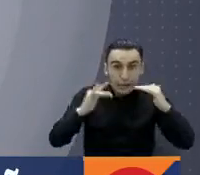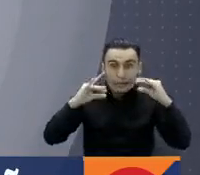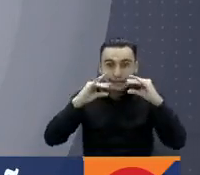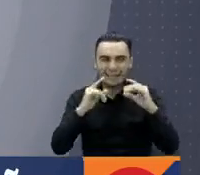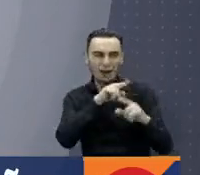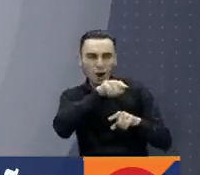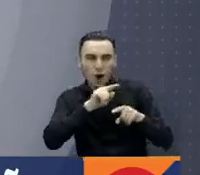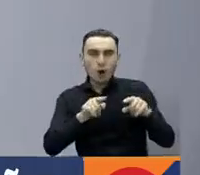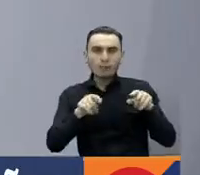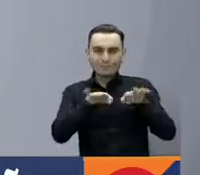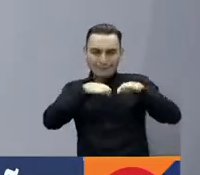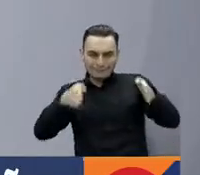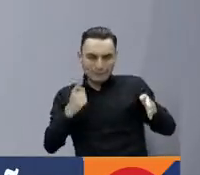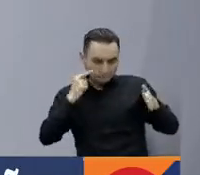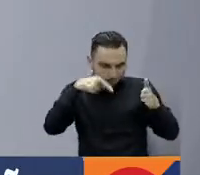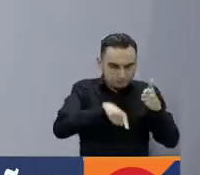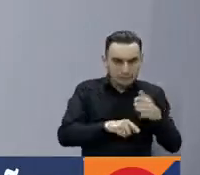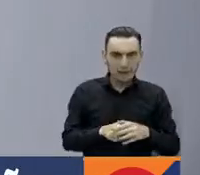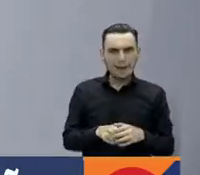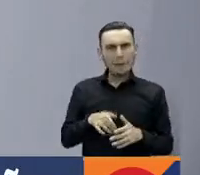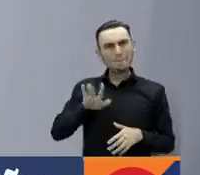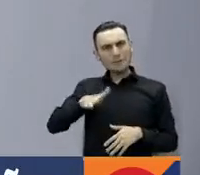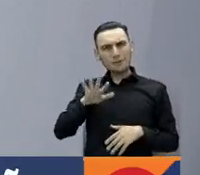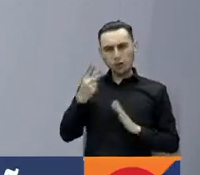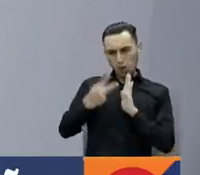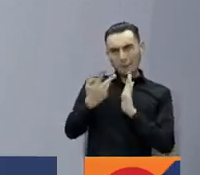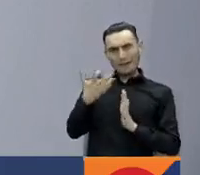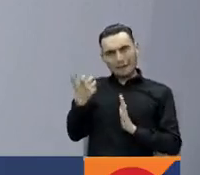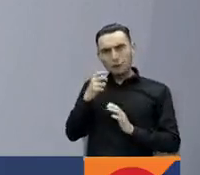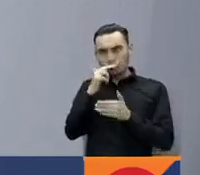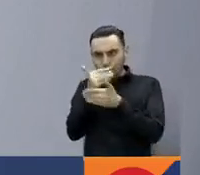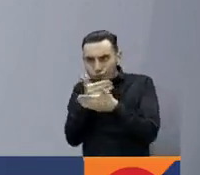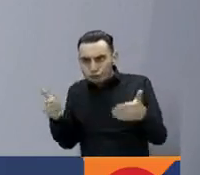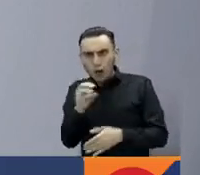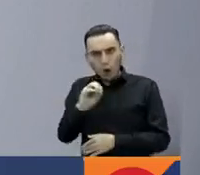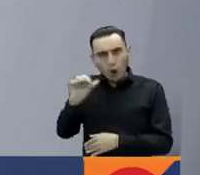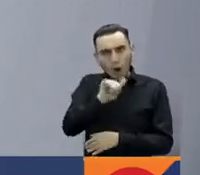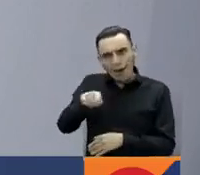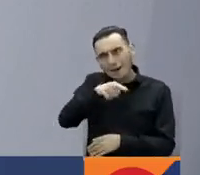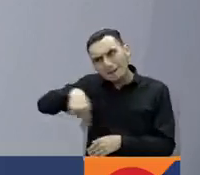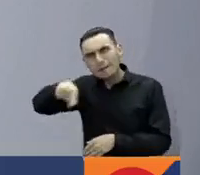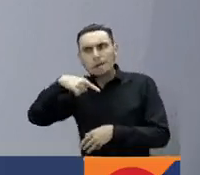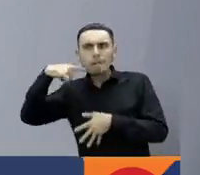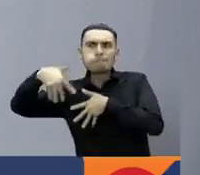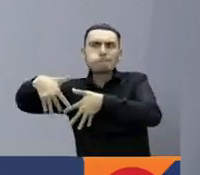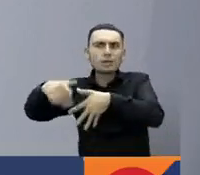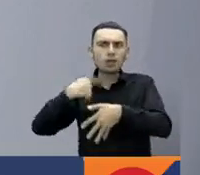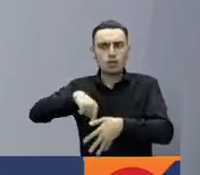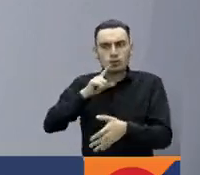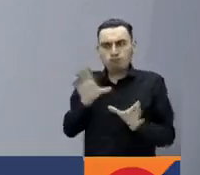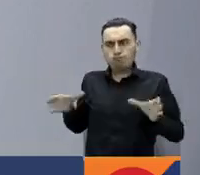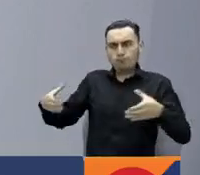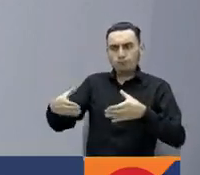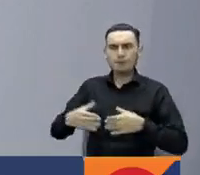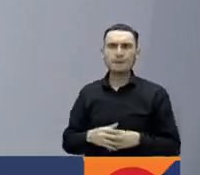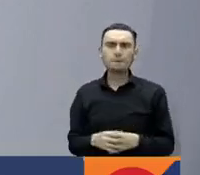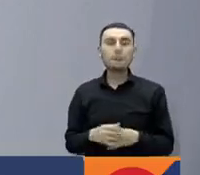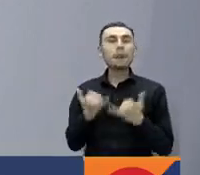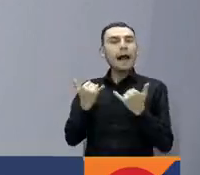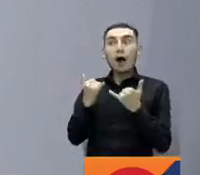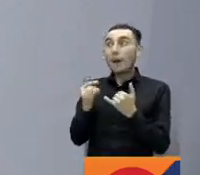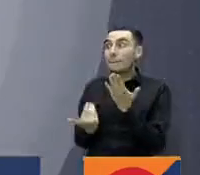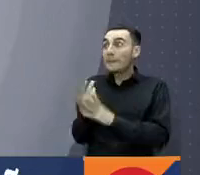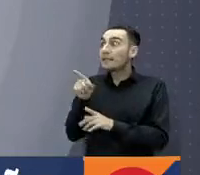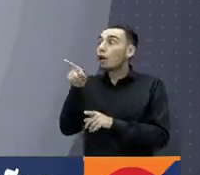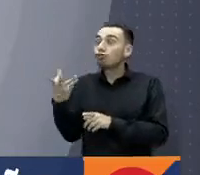Estábamos reunidos con más de 2.500 niños y niñas en dicha celebración. De momento se presenta un